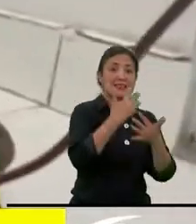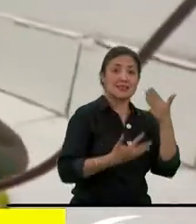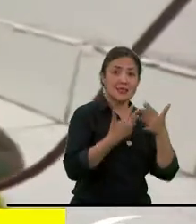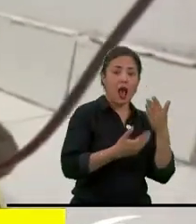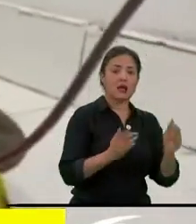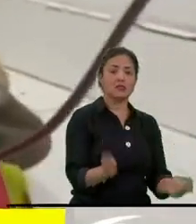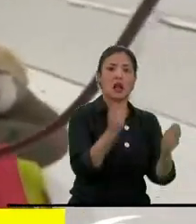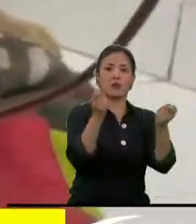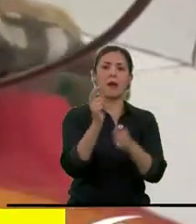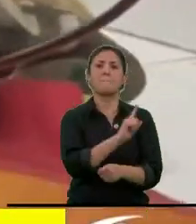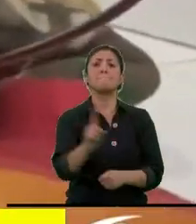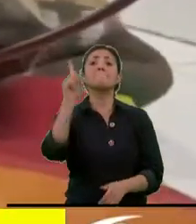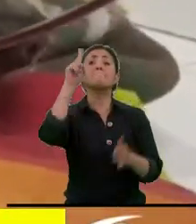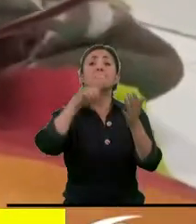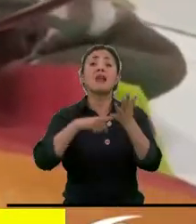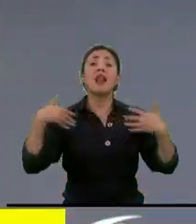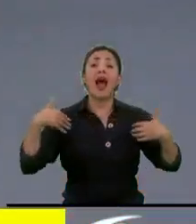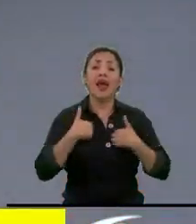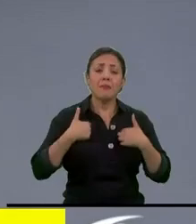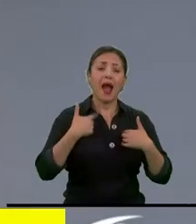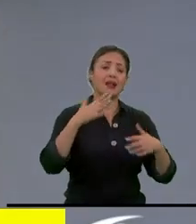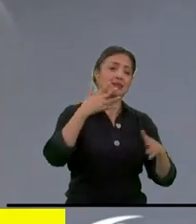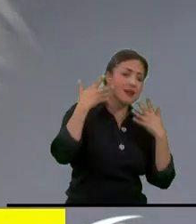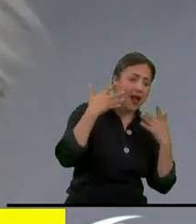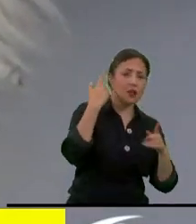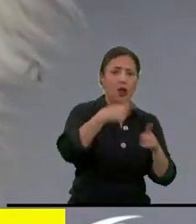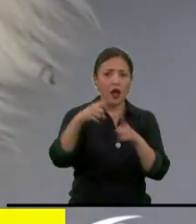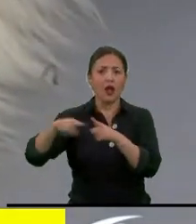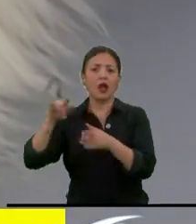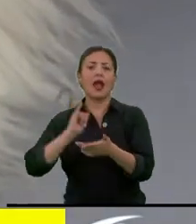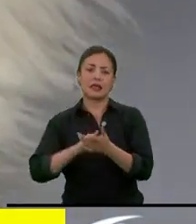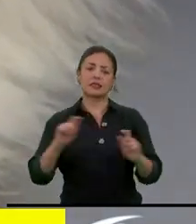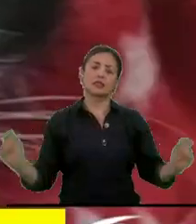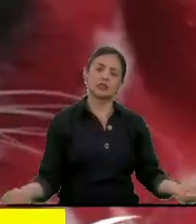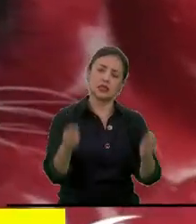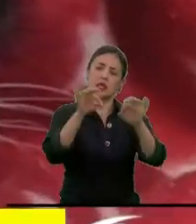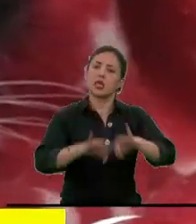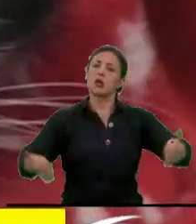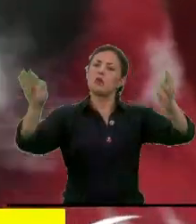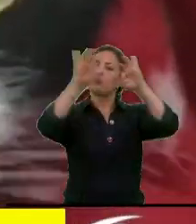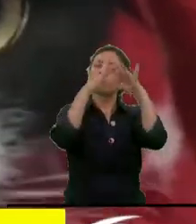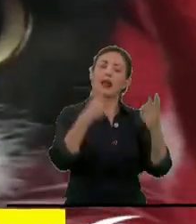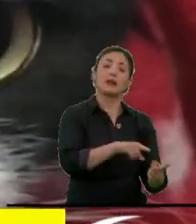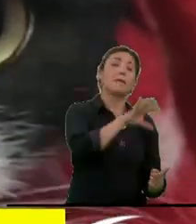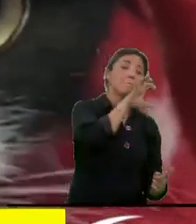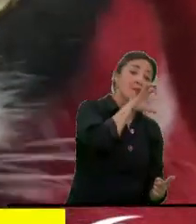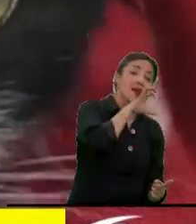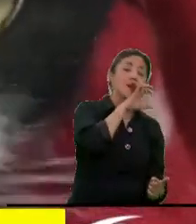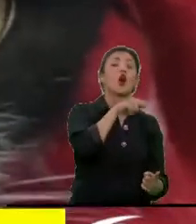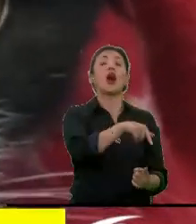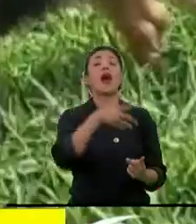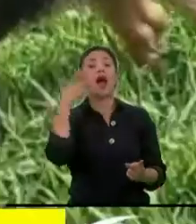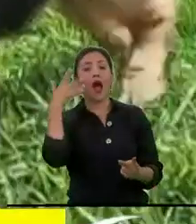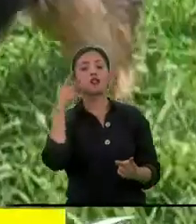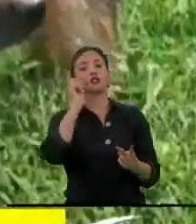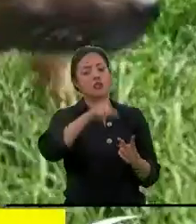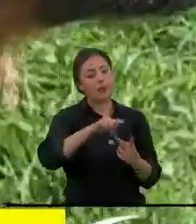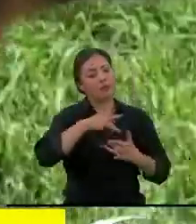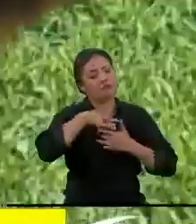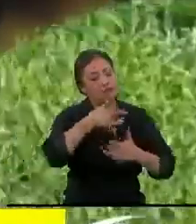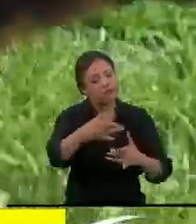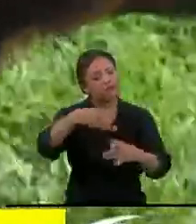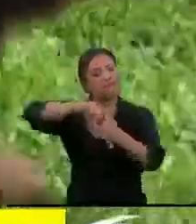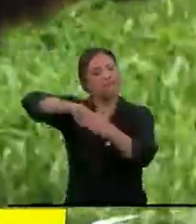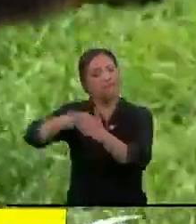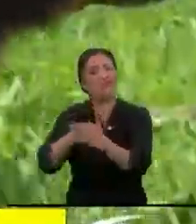animalitos de compañía en Colombia. Por eso esta campaña de sensibilización sobre la importancia de que nuestros perros y gatos sean donantes y salven vidas, como